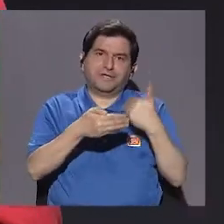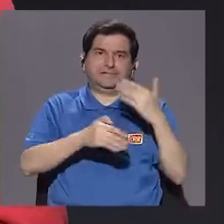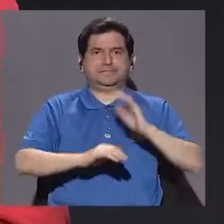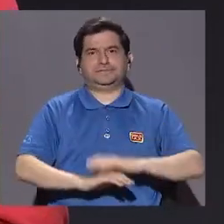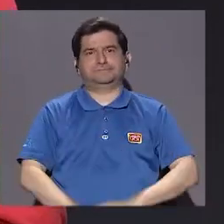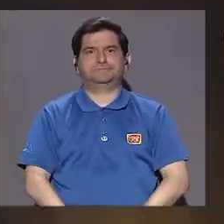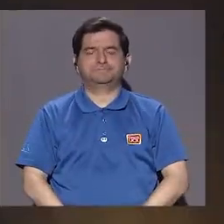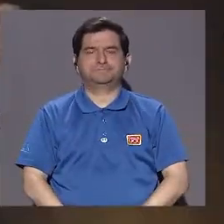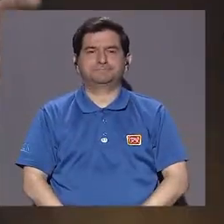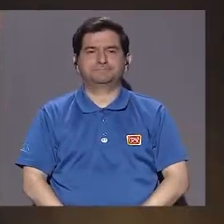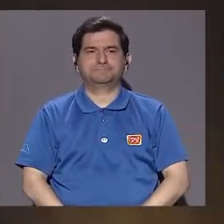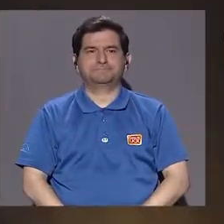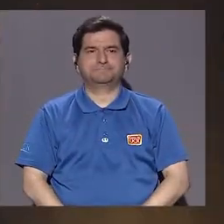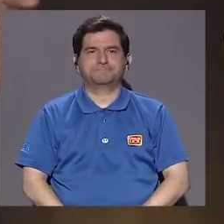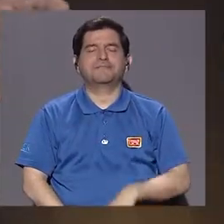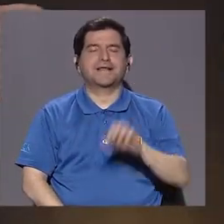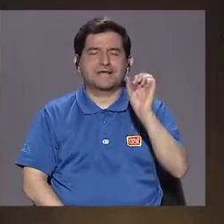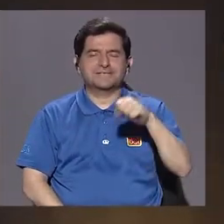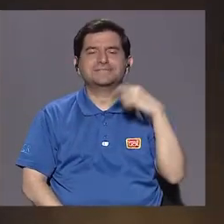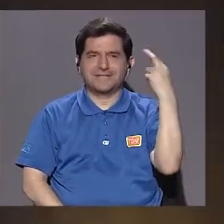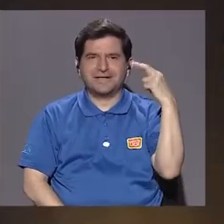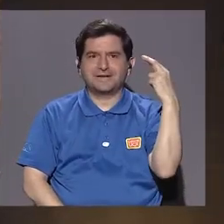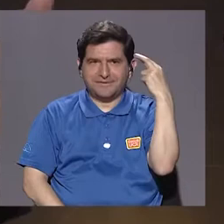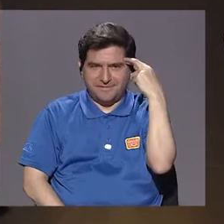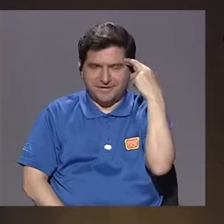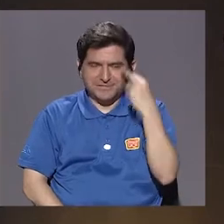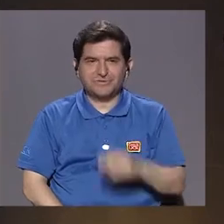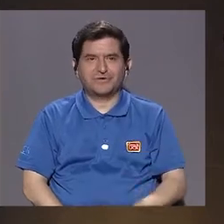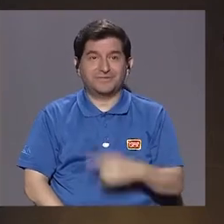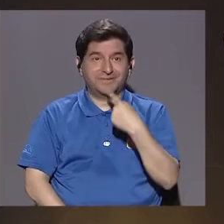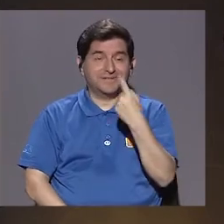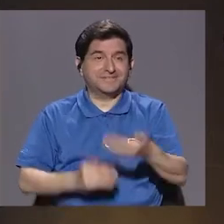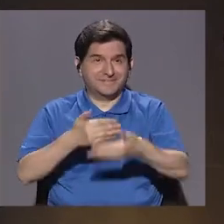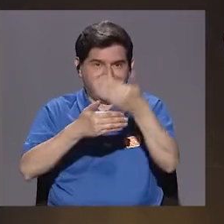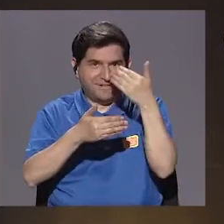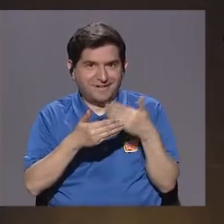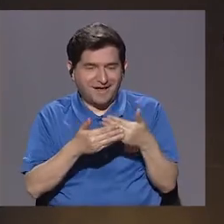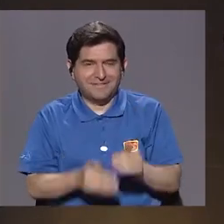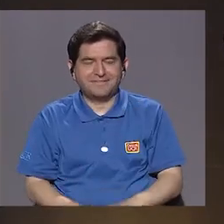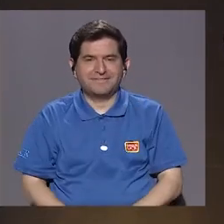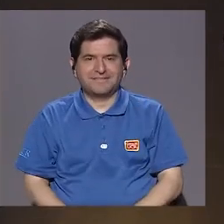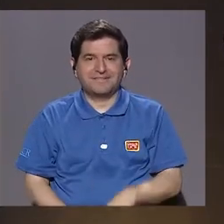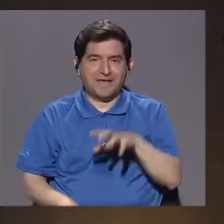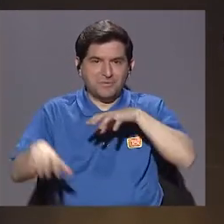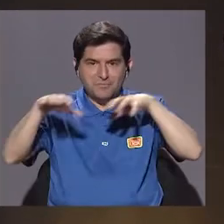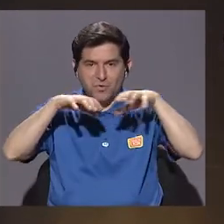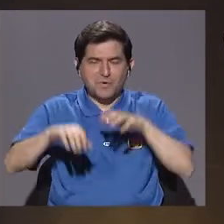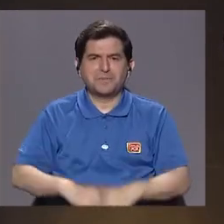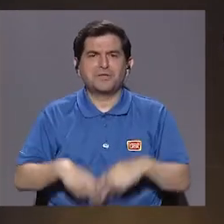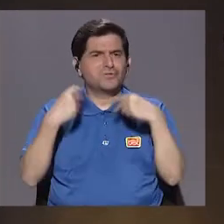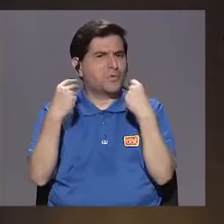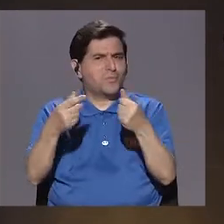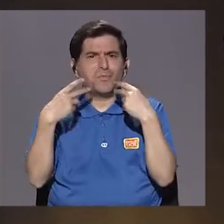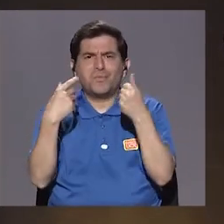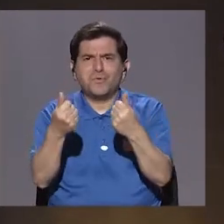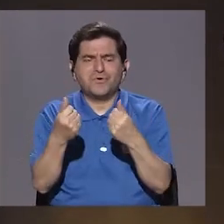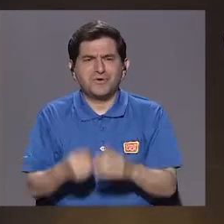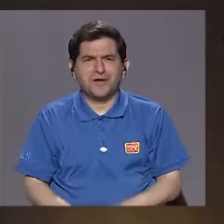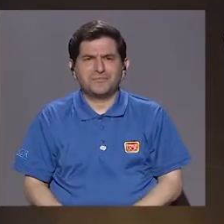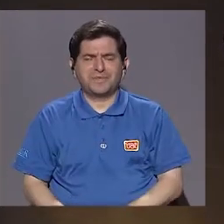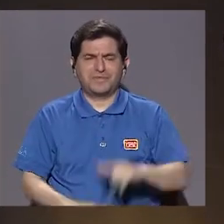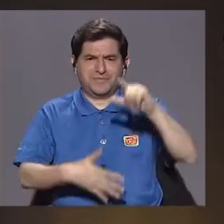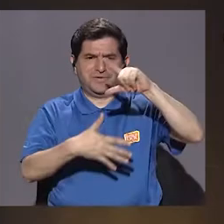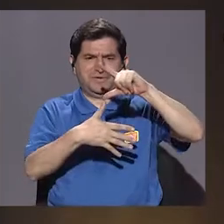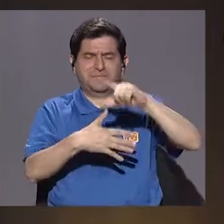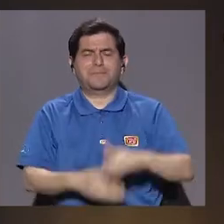si casualmente por eso se les señalaba de que el péndulo se está moviendo muy rápidamente en américa